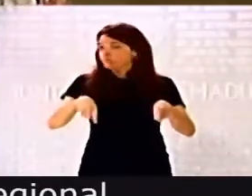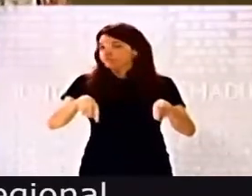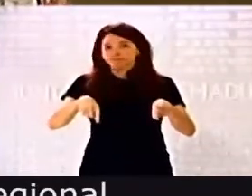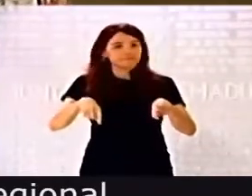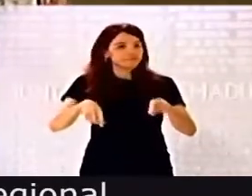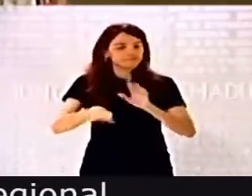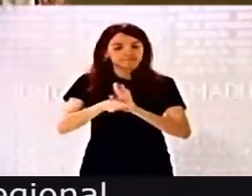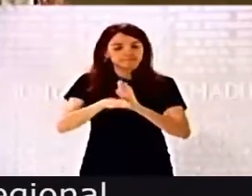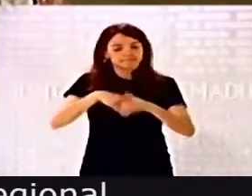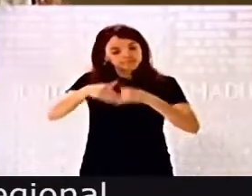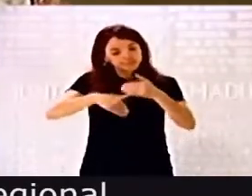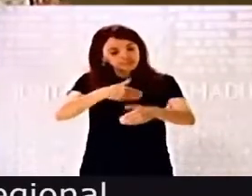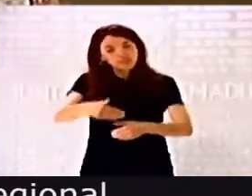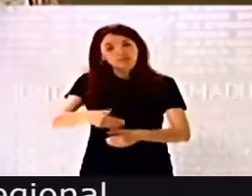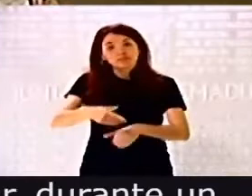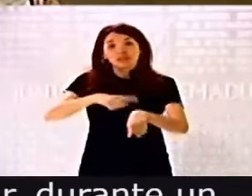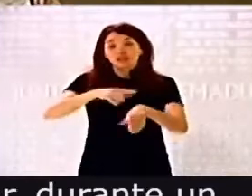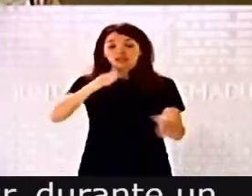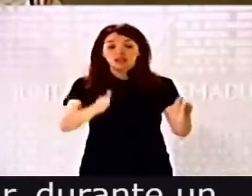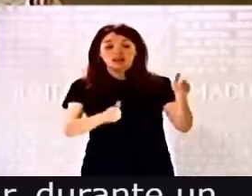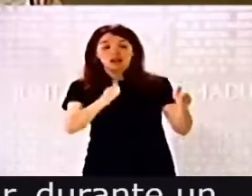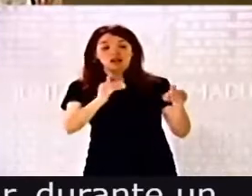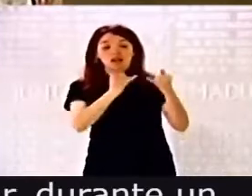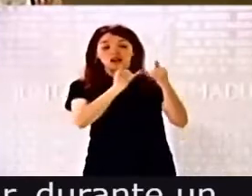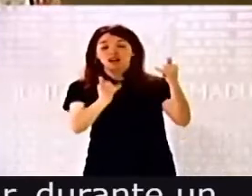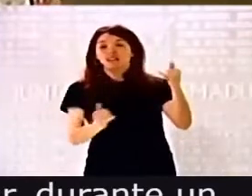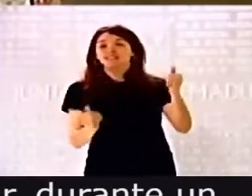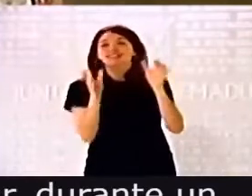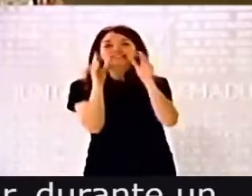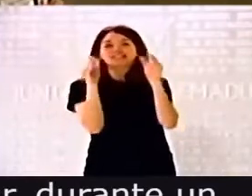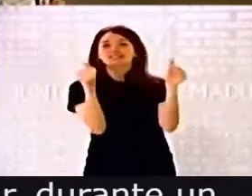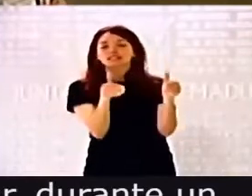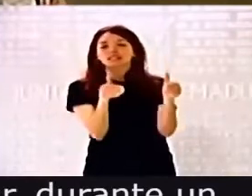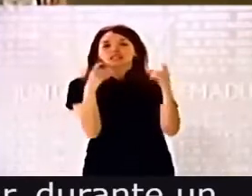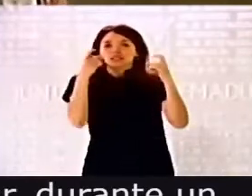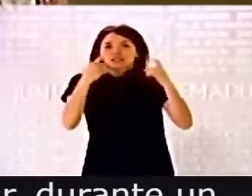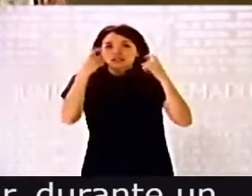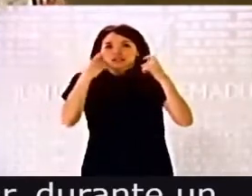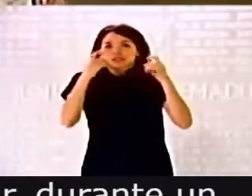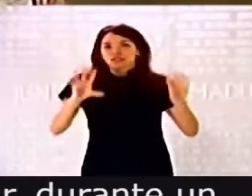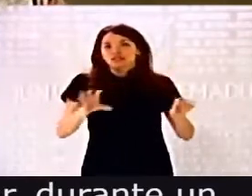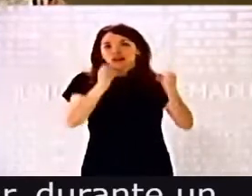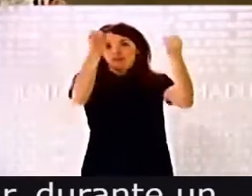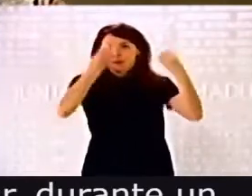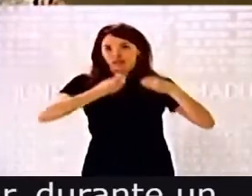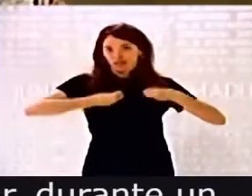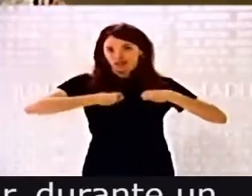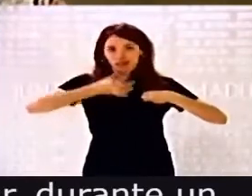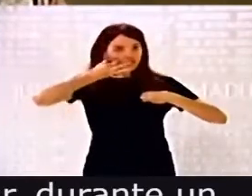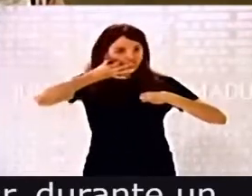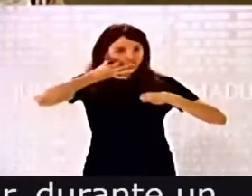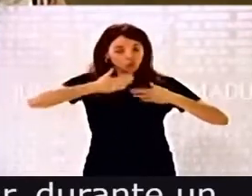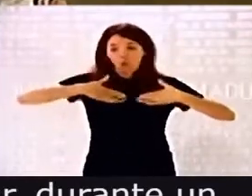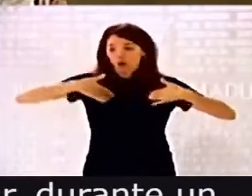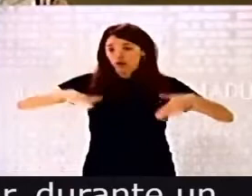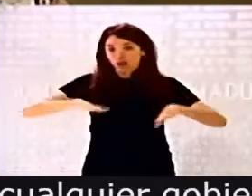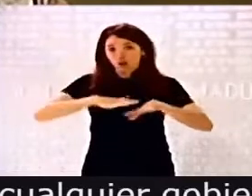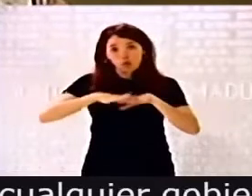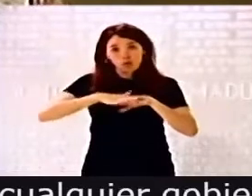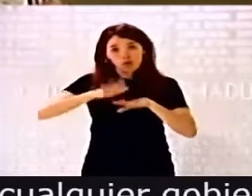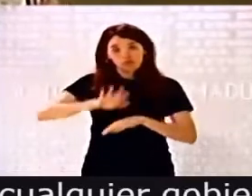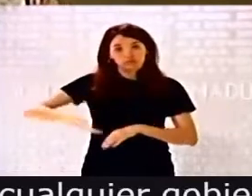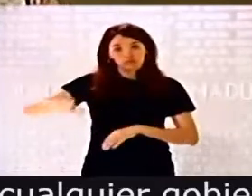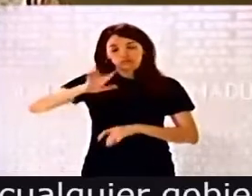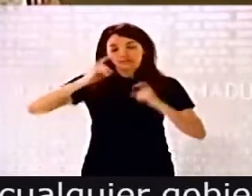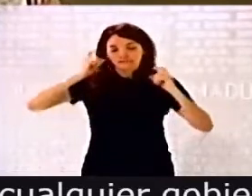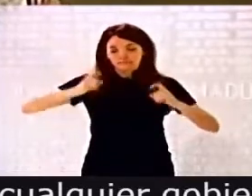un tiempo la crisis estuvo centrada en salvar vidas. Cualquier gobierno de este país, cualquiera, ha hecho